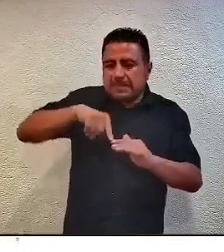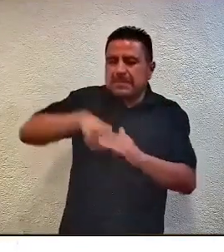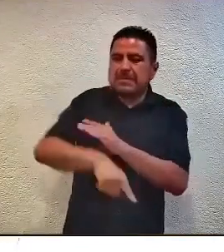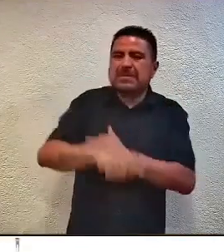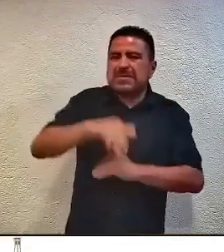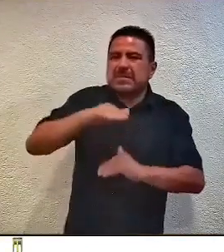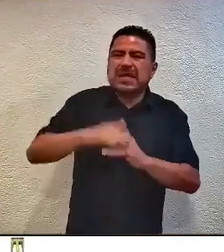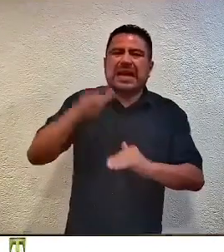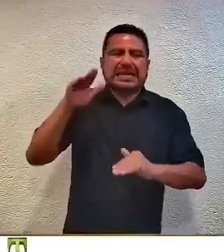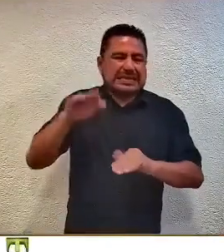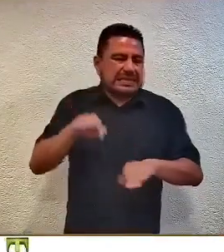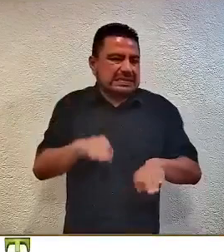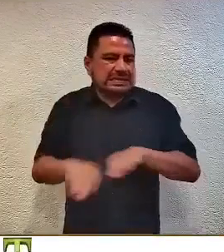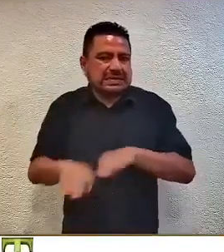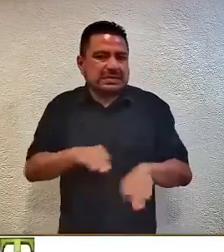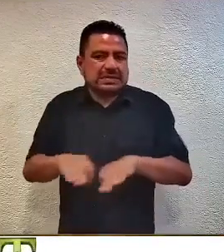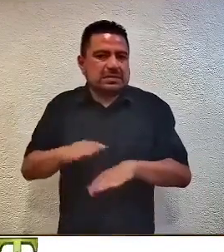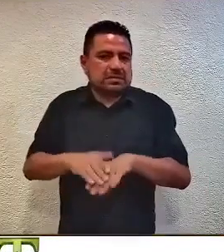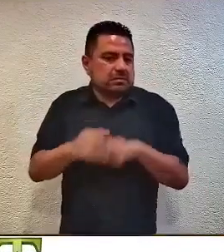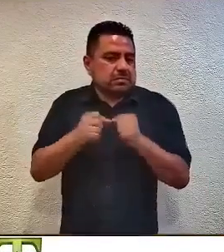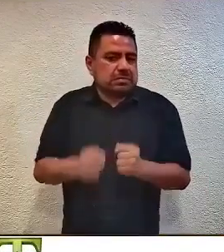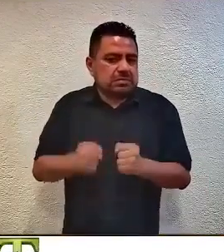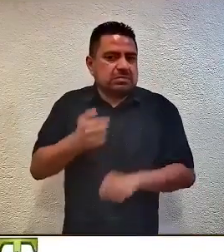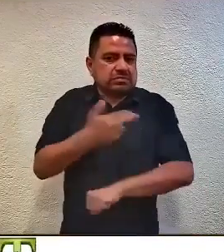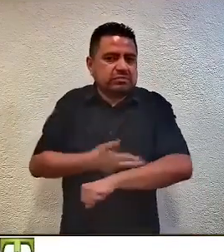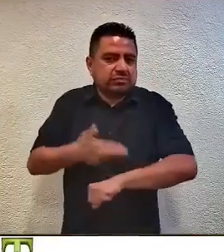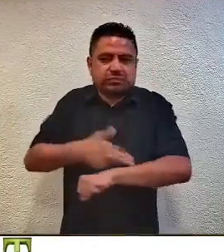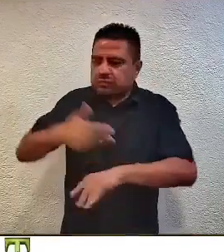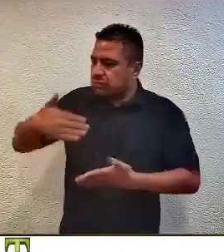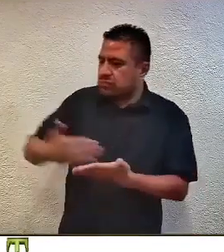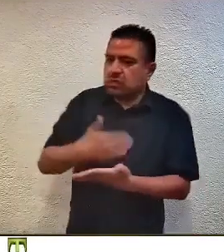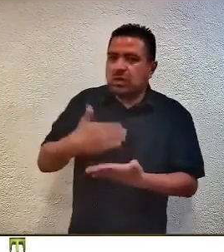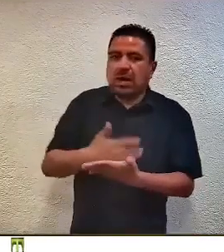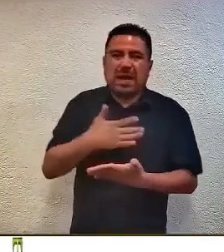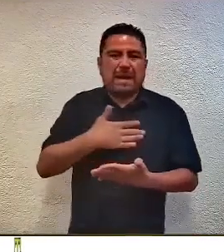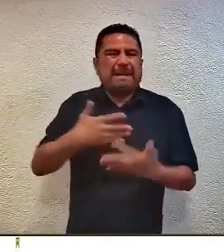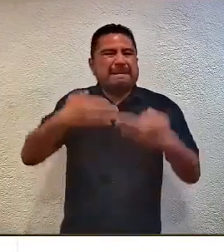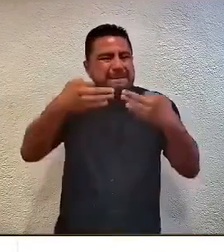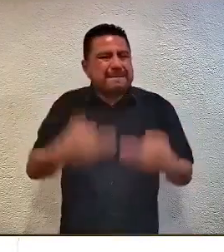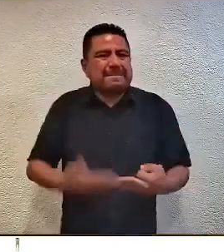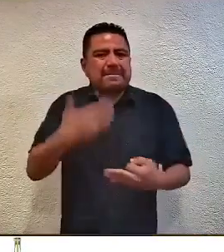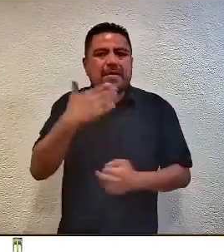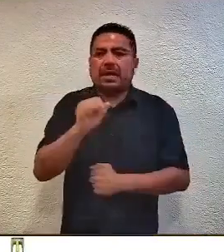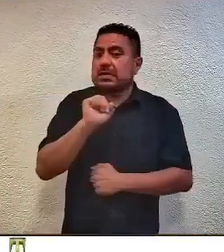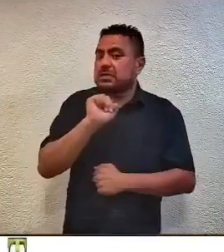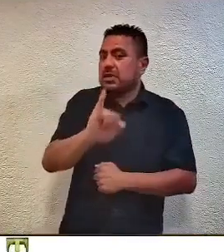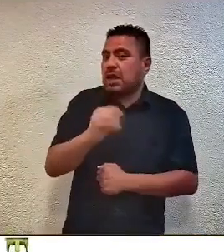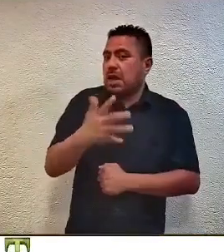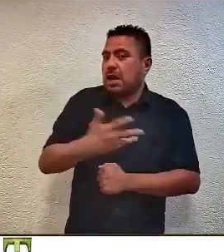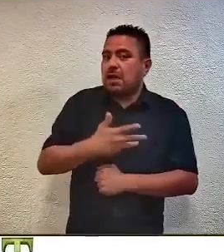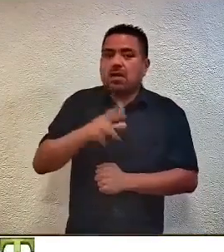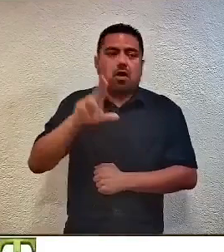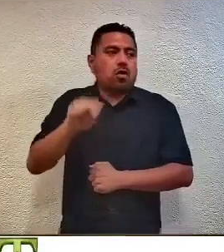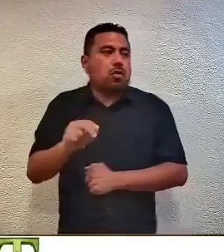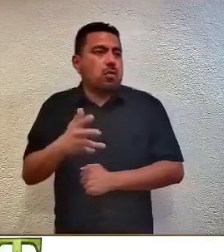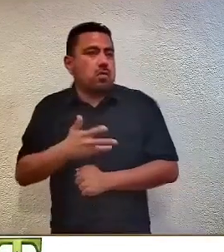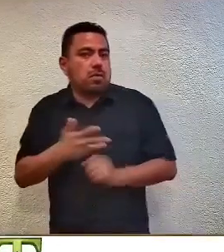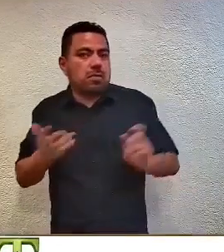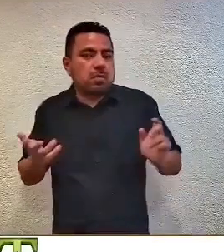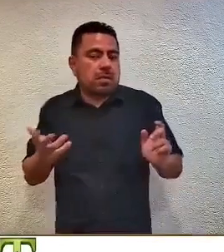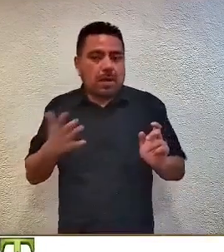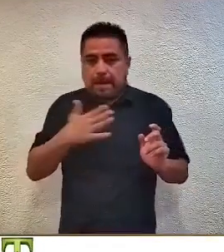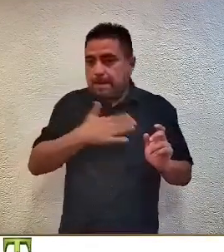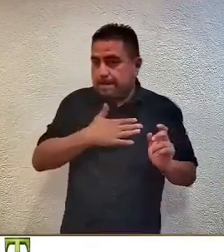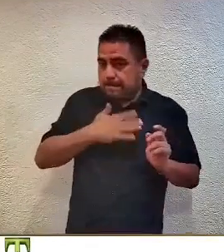más claridad, porque con toda seguridad va a ser recurrido. Yo no puedo ser contundente y decir si hubo o no hubo. En